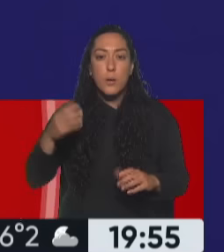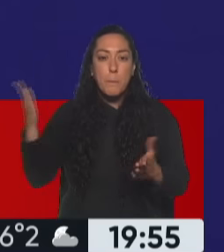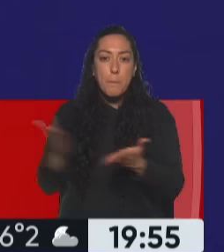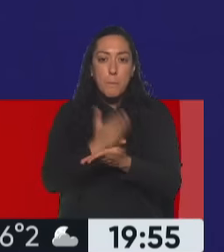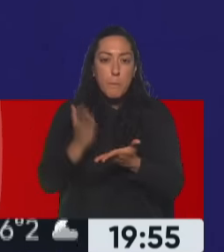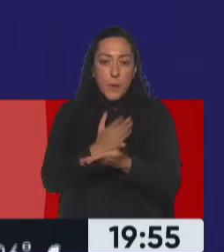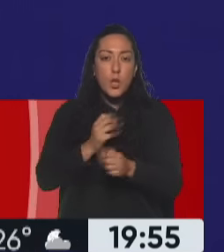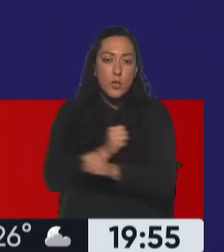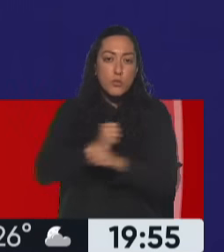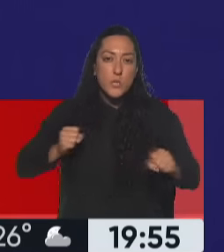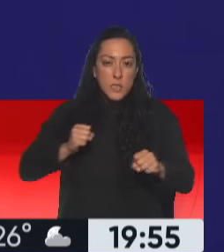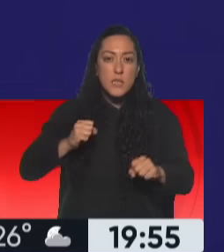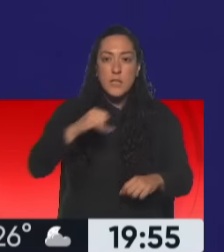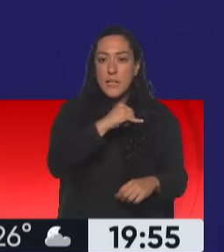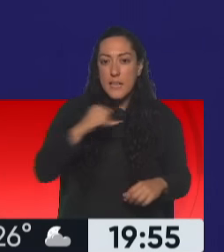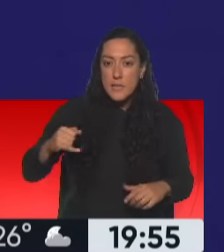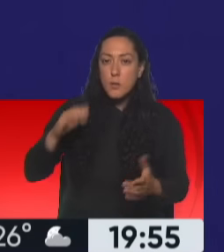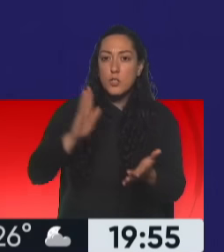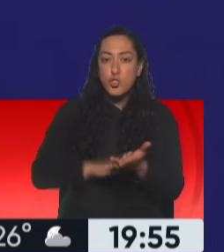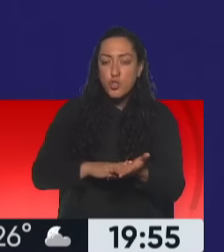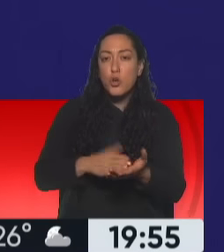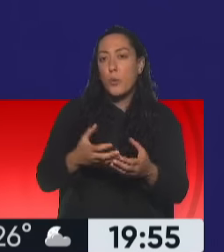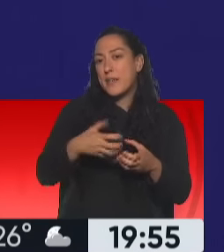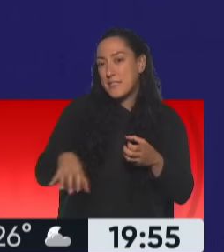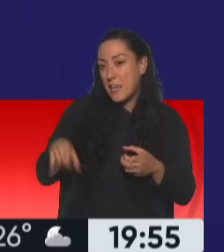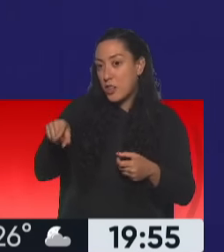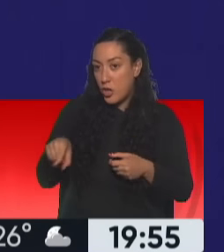productivo negativo sobre el sector no transable.